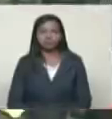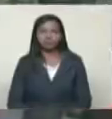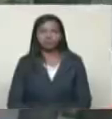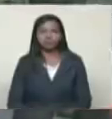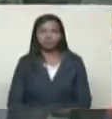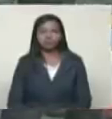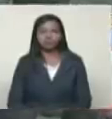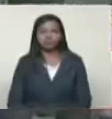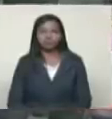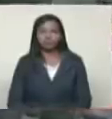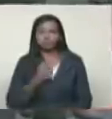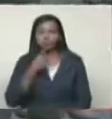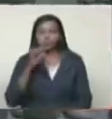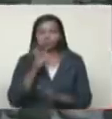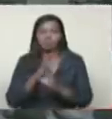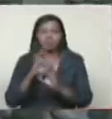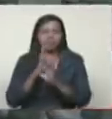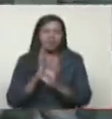No digo más,